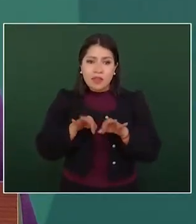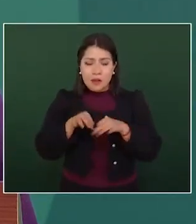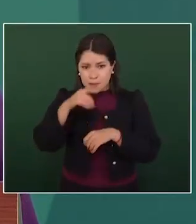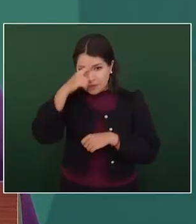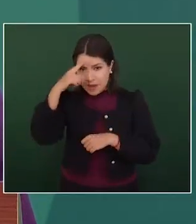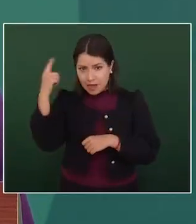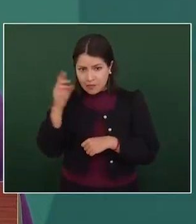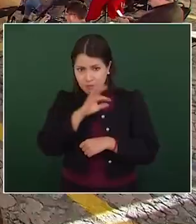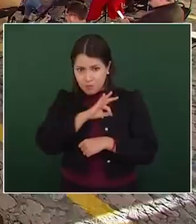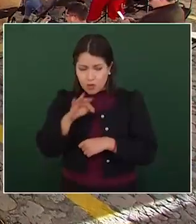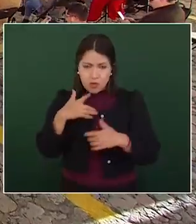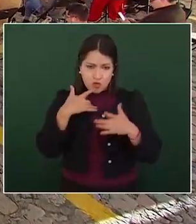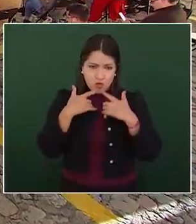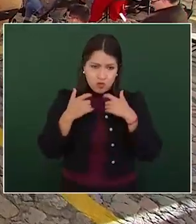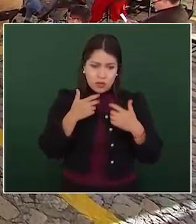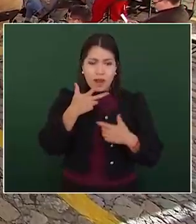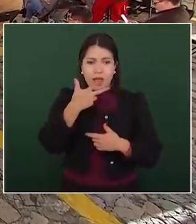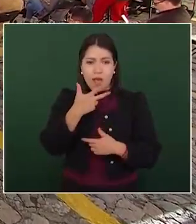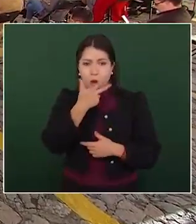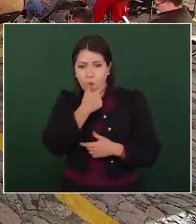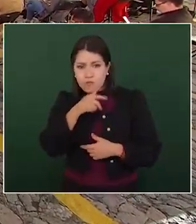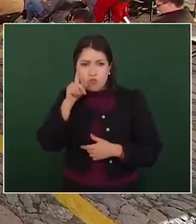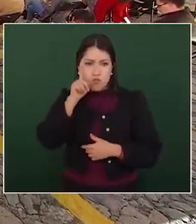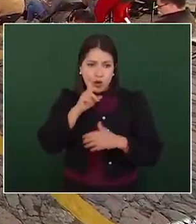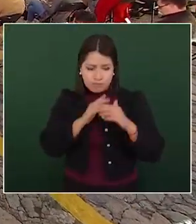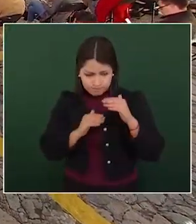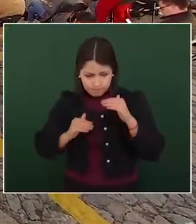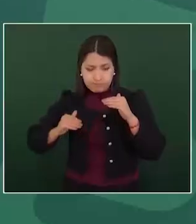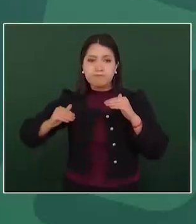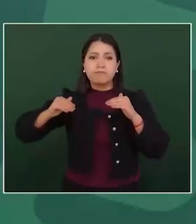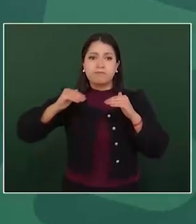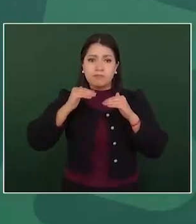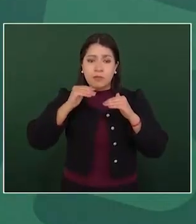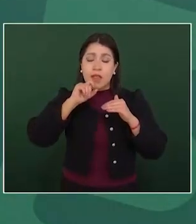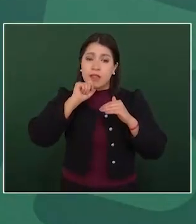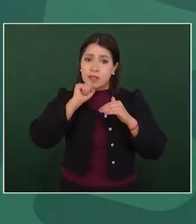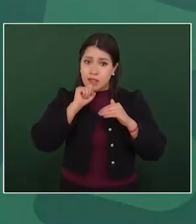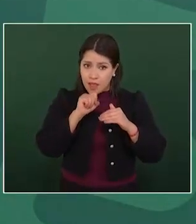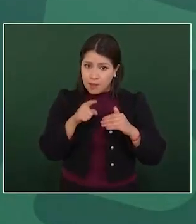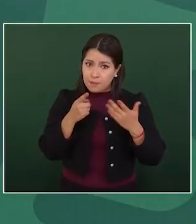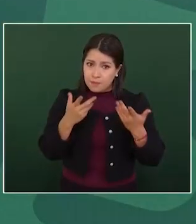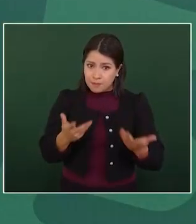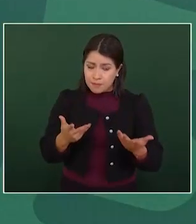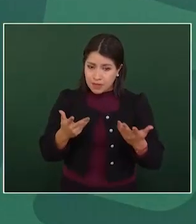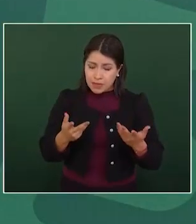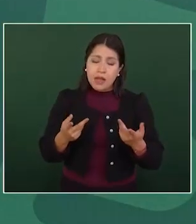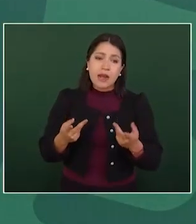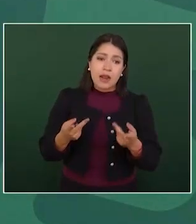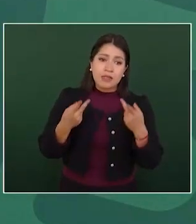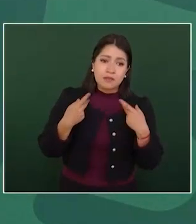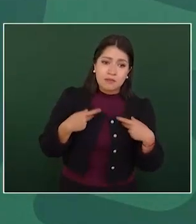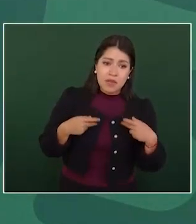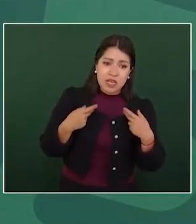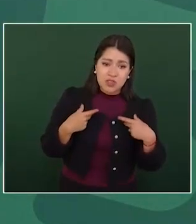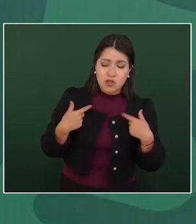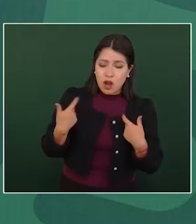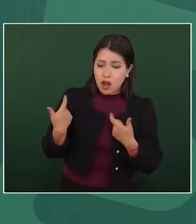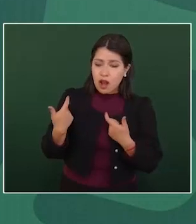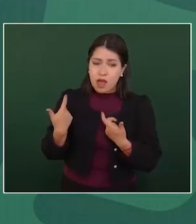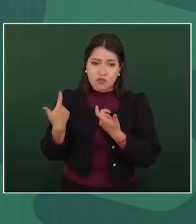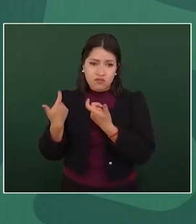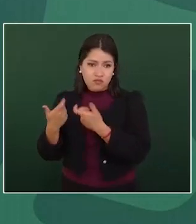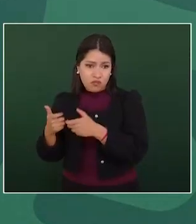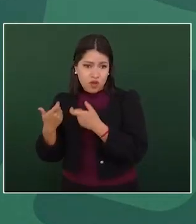las desigualdades, sí, entre hombres y mujeres, pero también entre los pocos que tienen mucho y